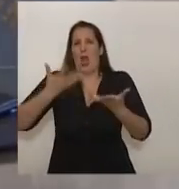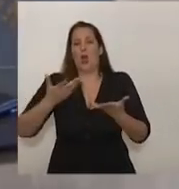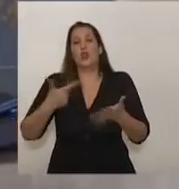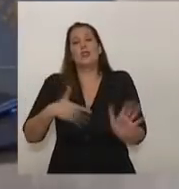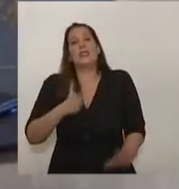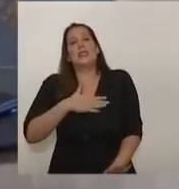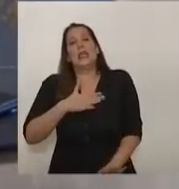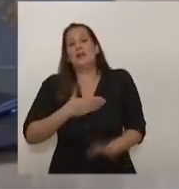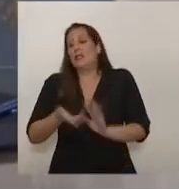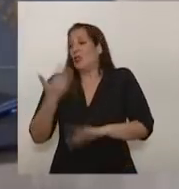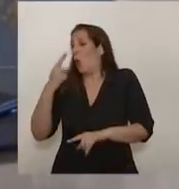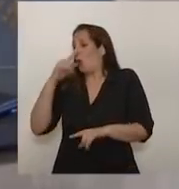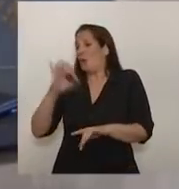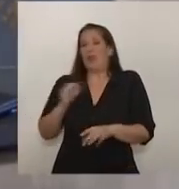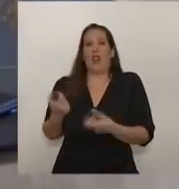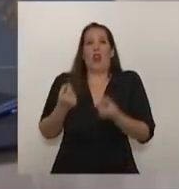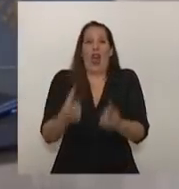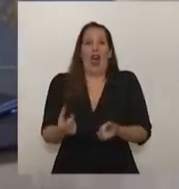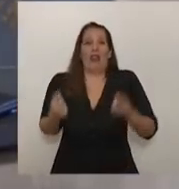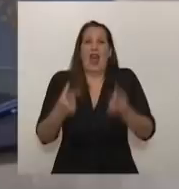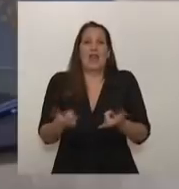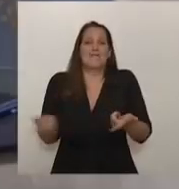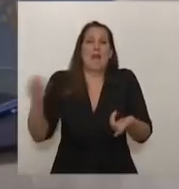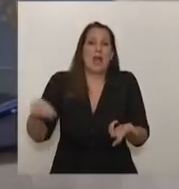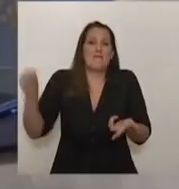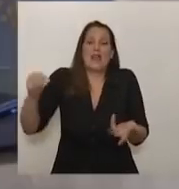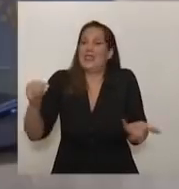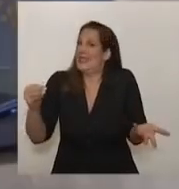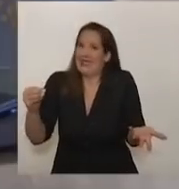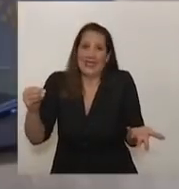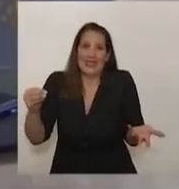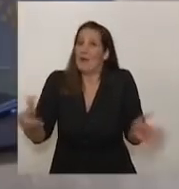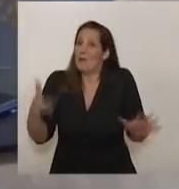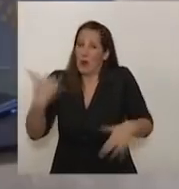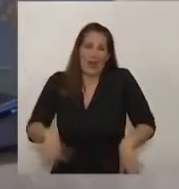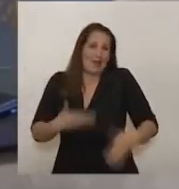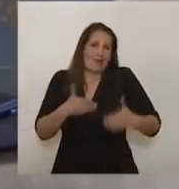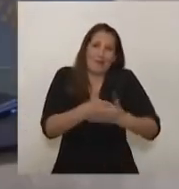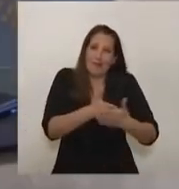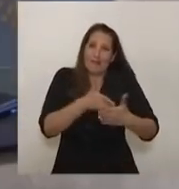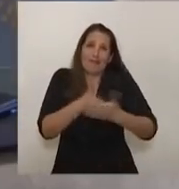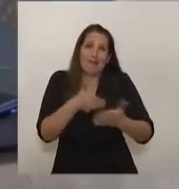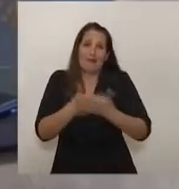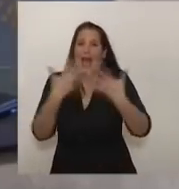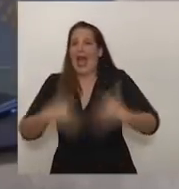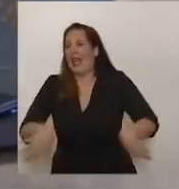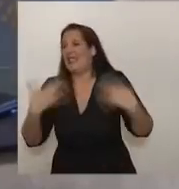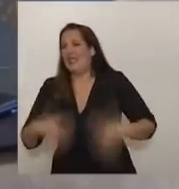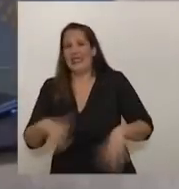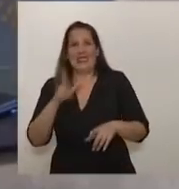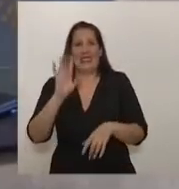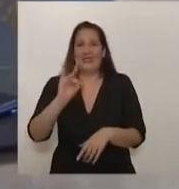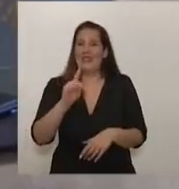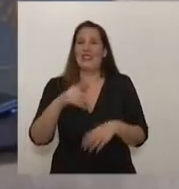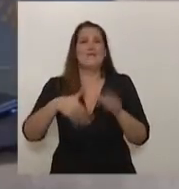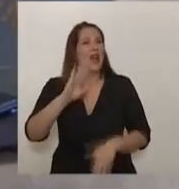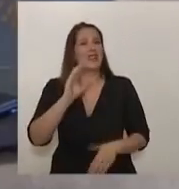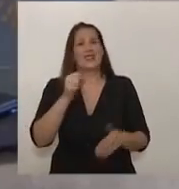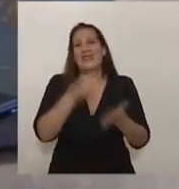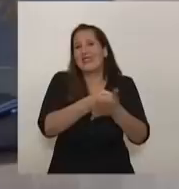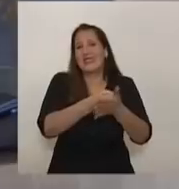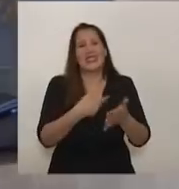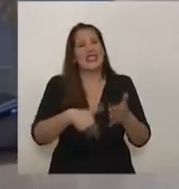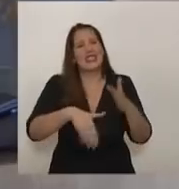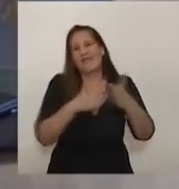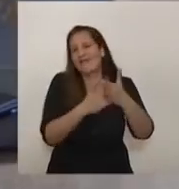estos años. Nos chocamos contra la misma piedra de tantas décadas en la vida de los argentinos, el dólar.